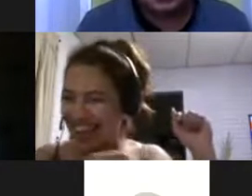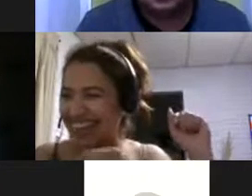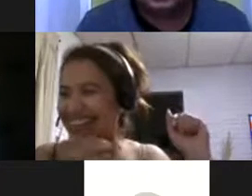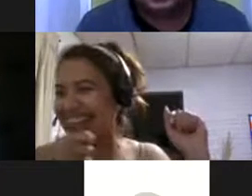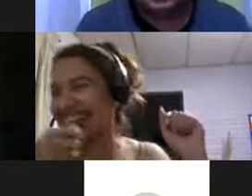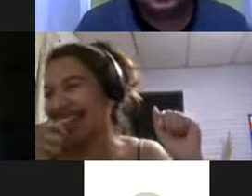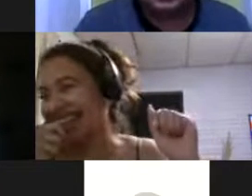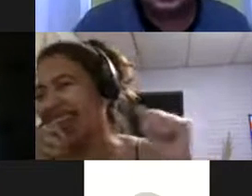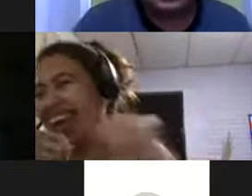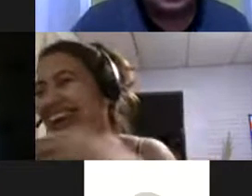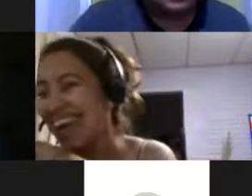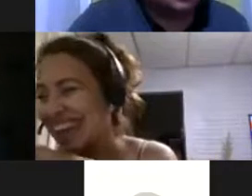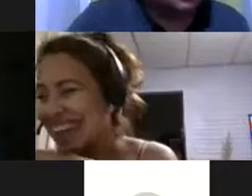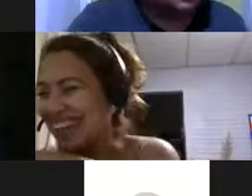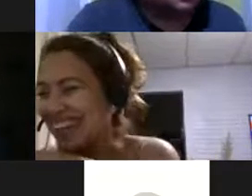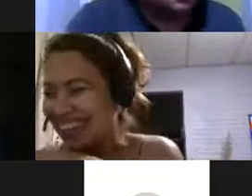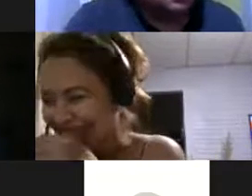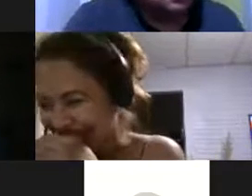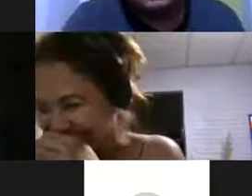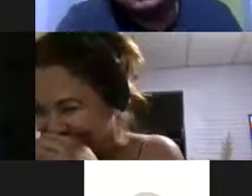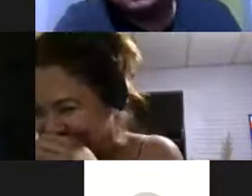I. L.